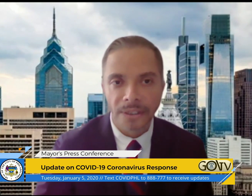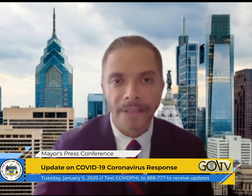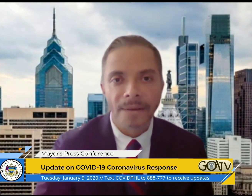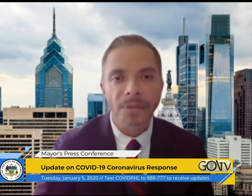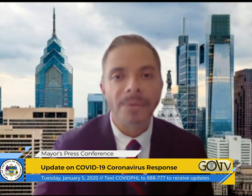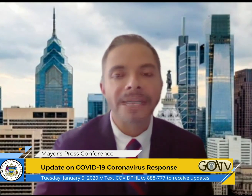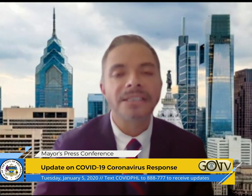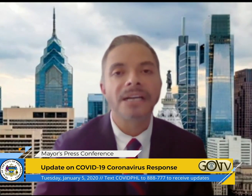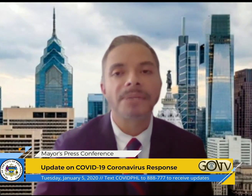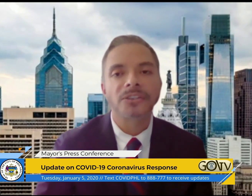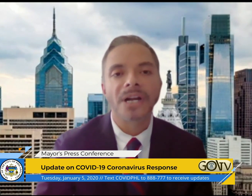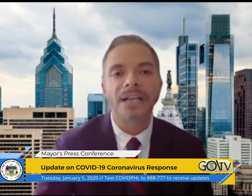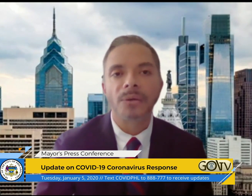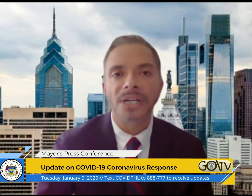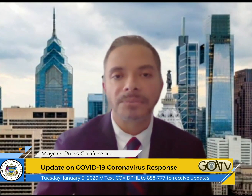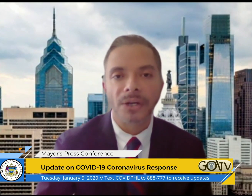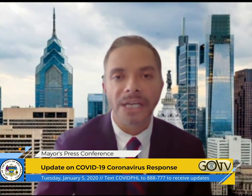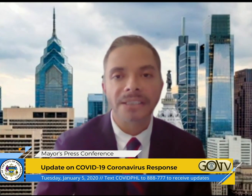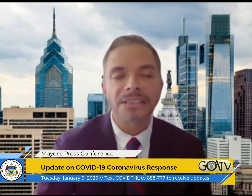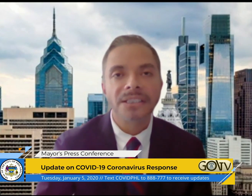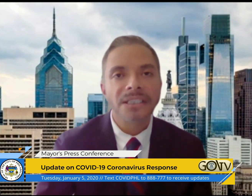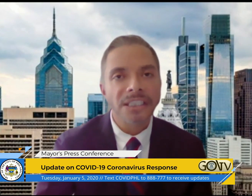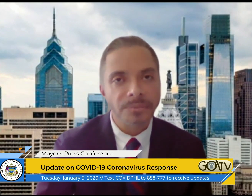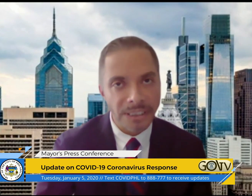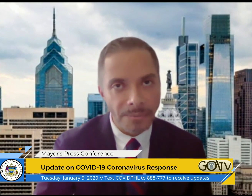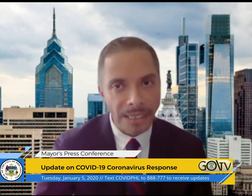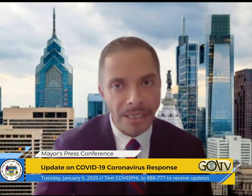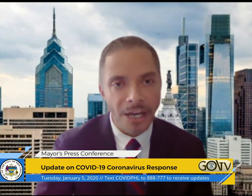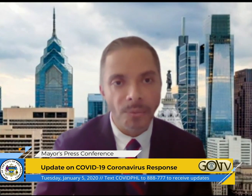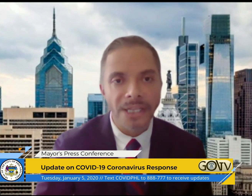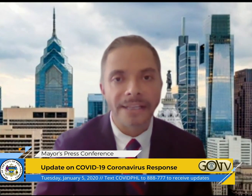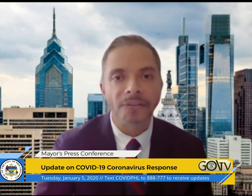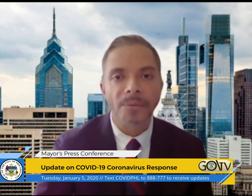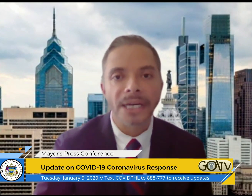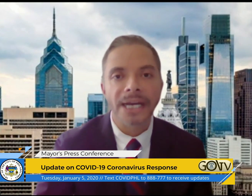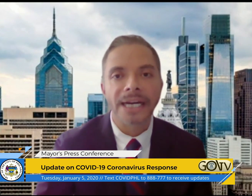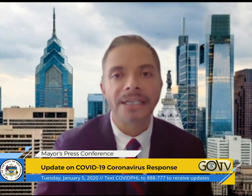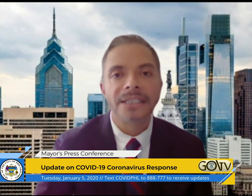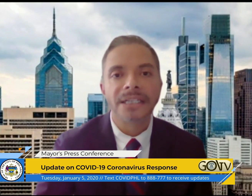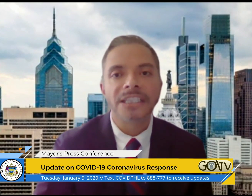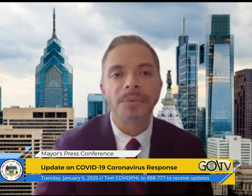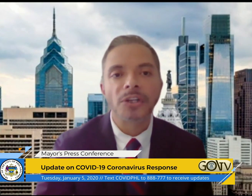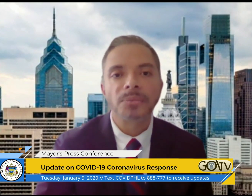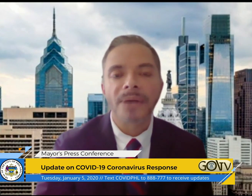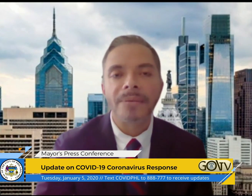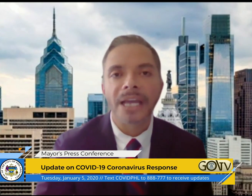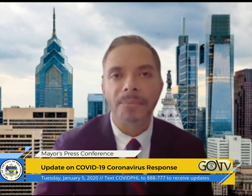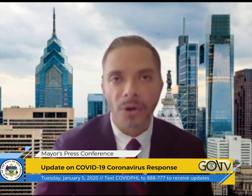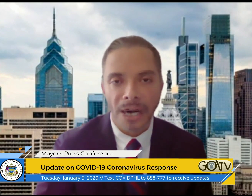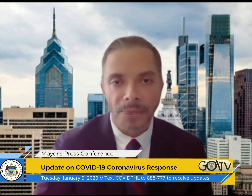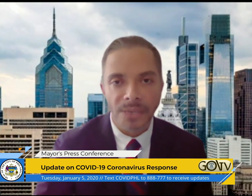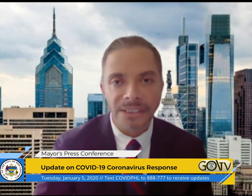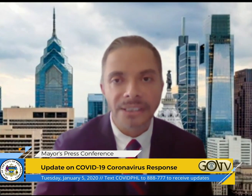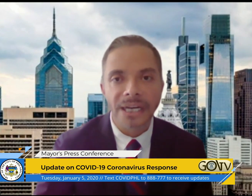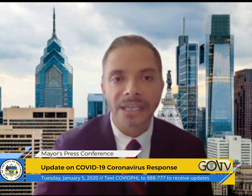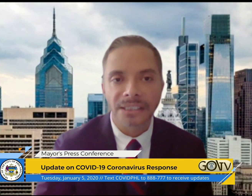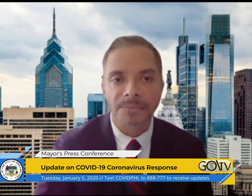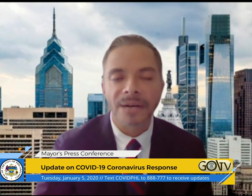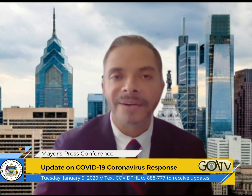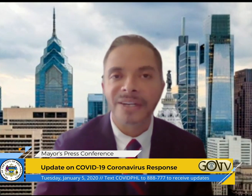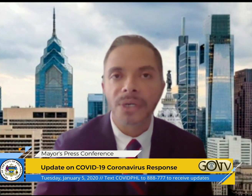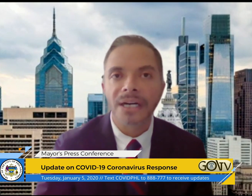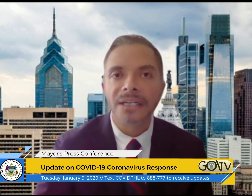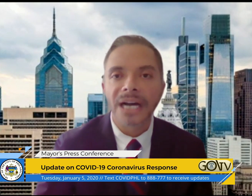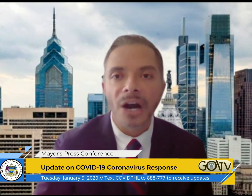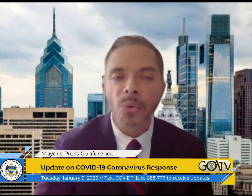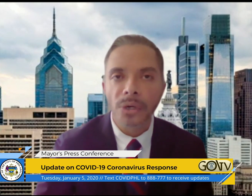grupos. Pero parece que el personal de algunas minorías, especialmente la comunidad afroamericana, es menos probable que programe una cita y que